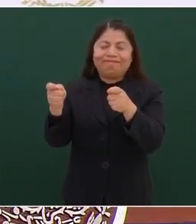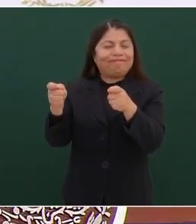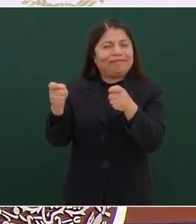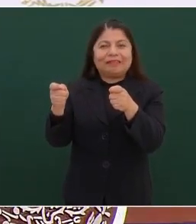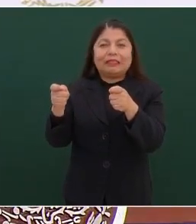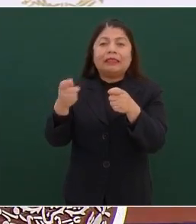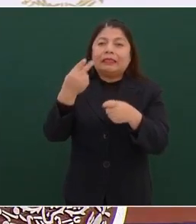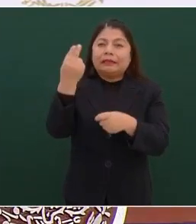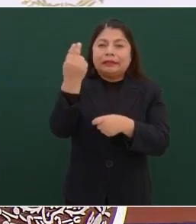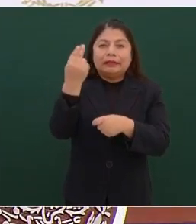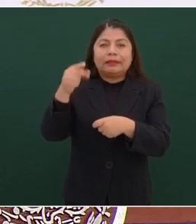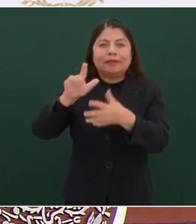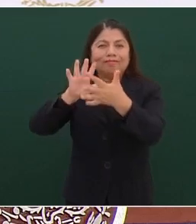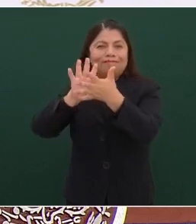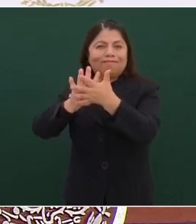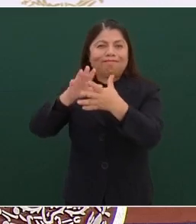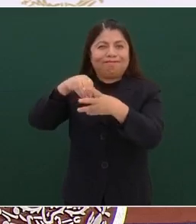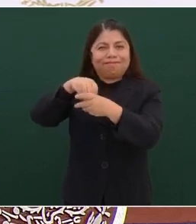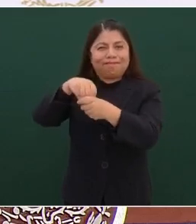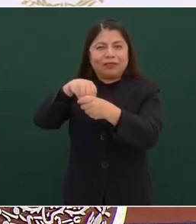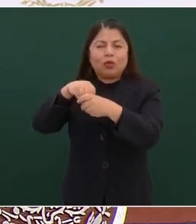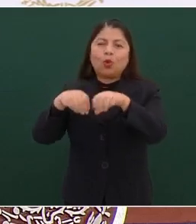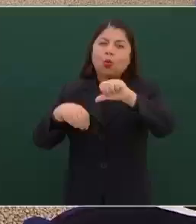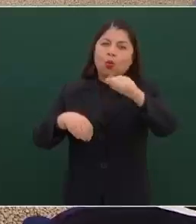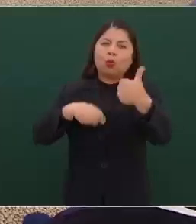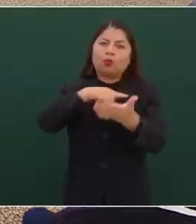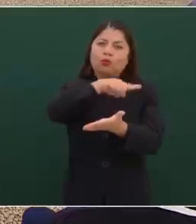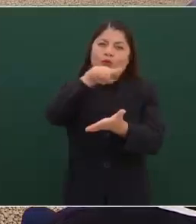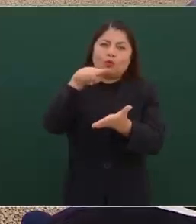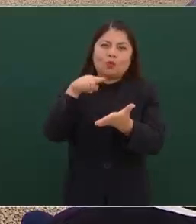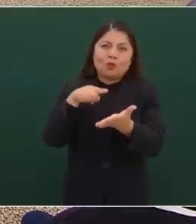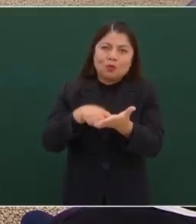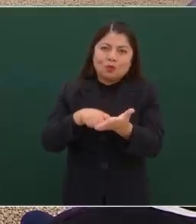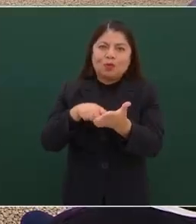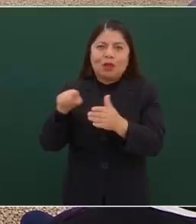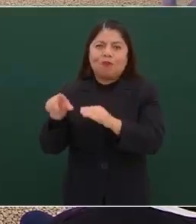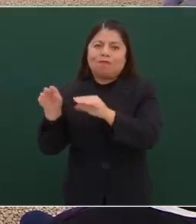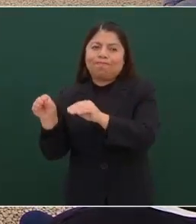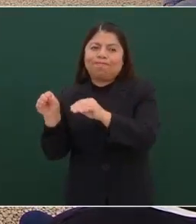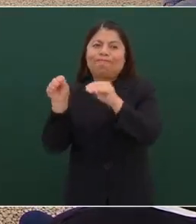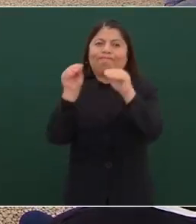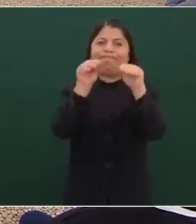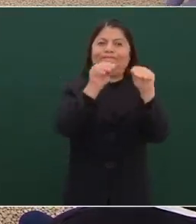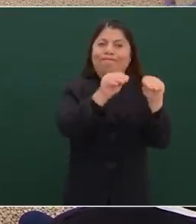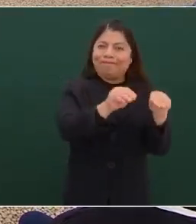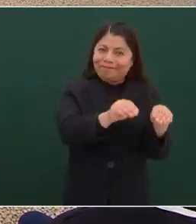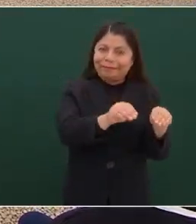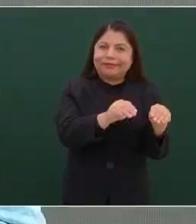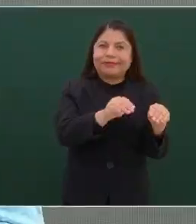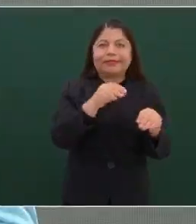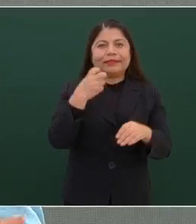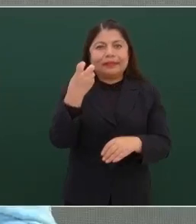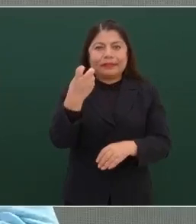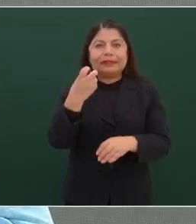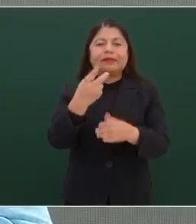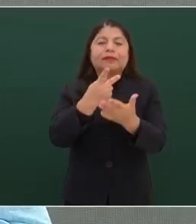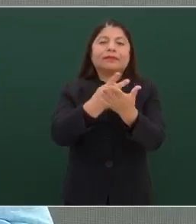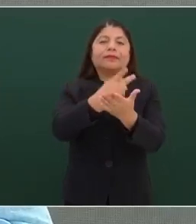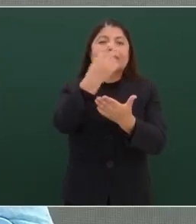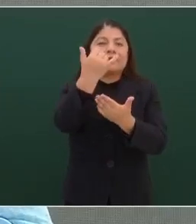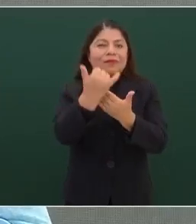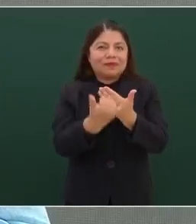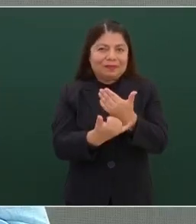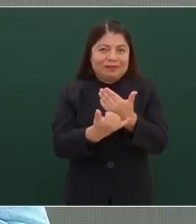pero más que nada a los centros penitenciarios. Y bueno, estamos en el apoyo del proyecto al que